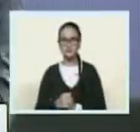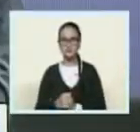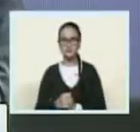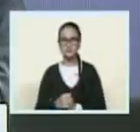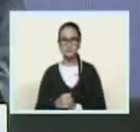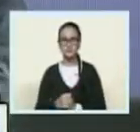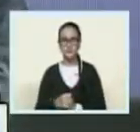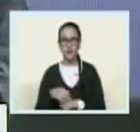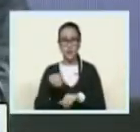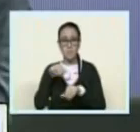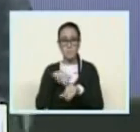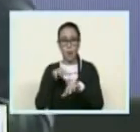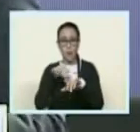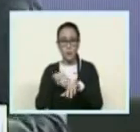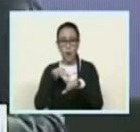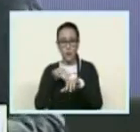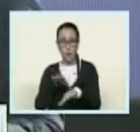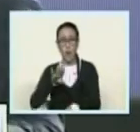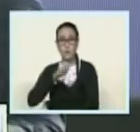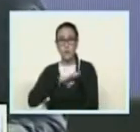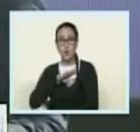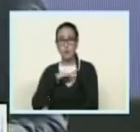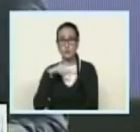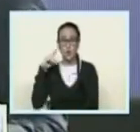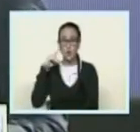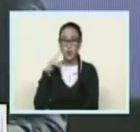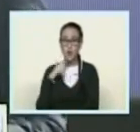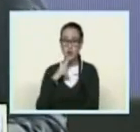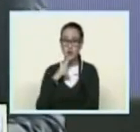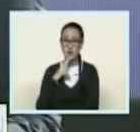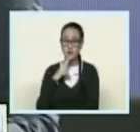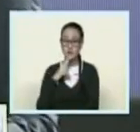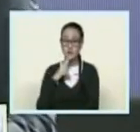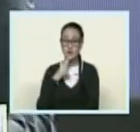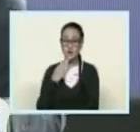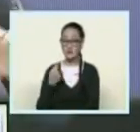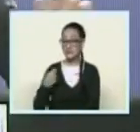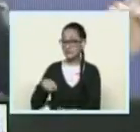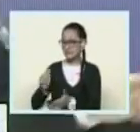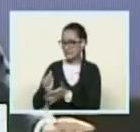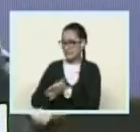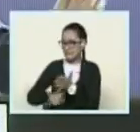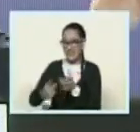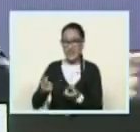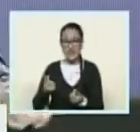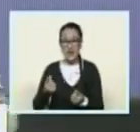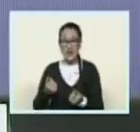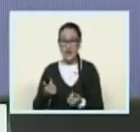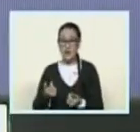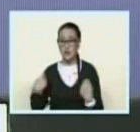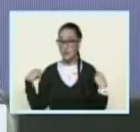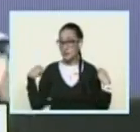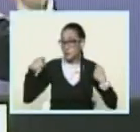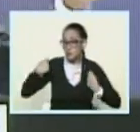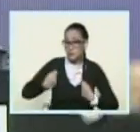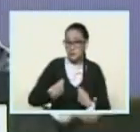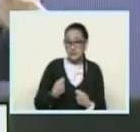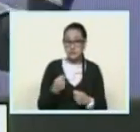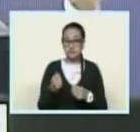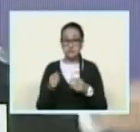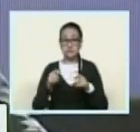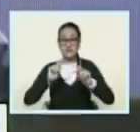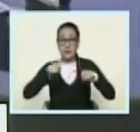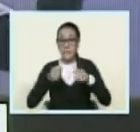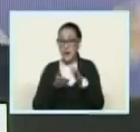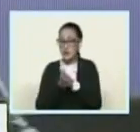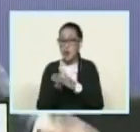Y los ejércitos de Bolívar, en circunstancias económicas más difíciles, en alpargatas, en Ruana, sin